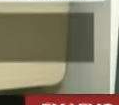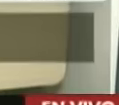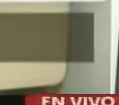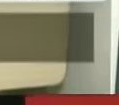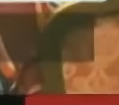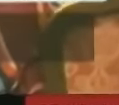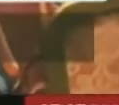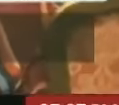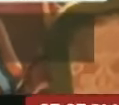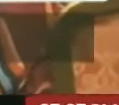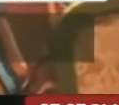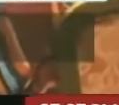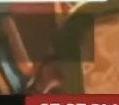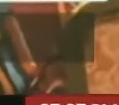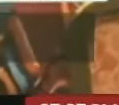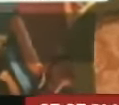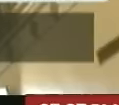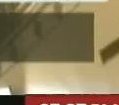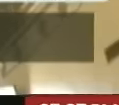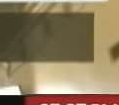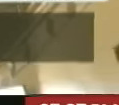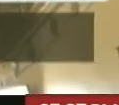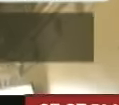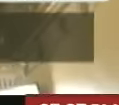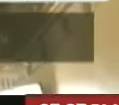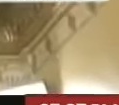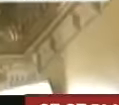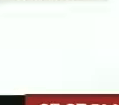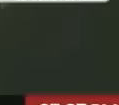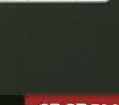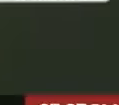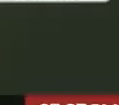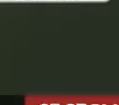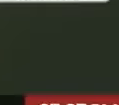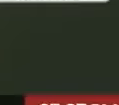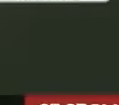materia jurídica y de protección de los derechos humanos.